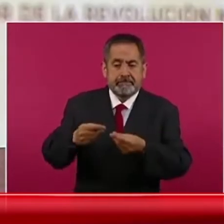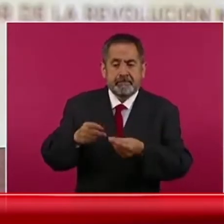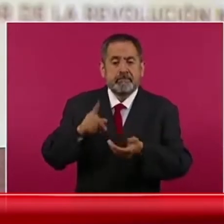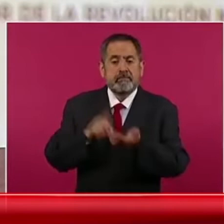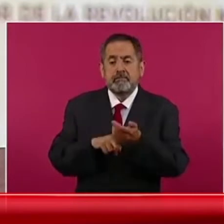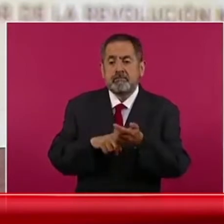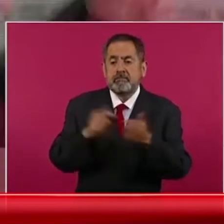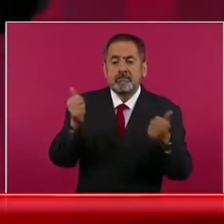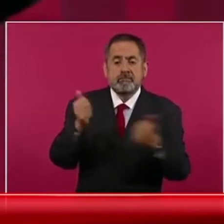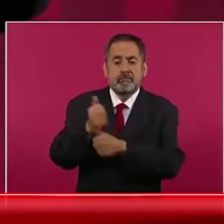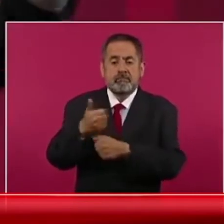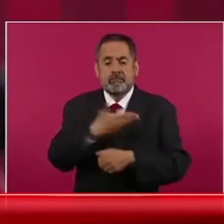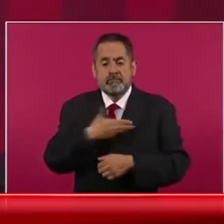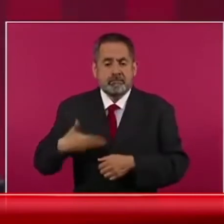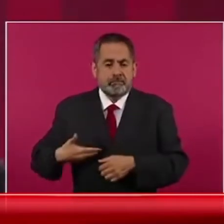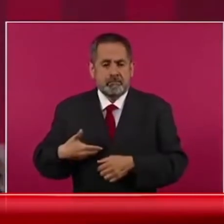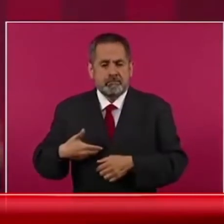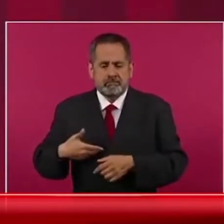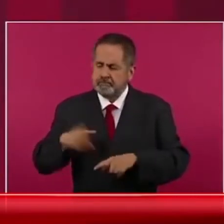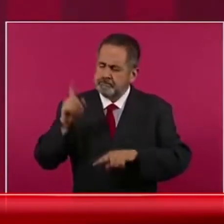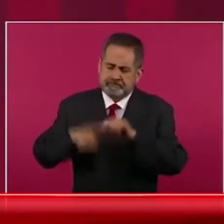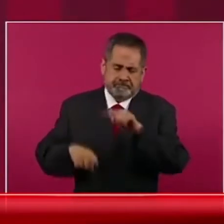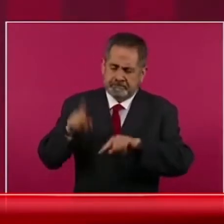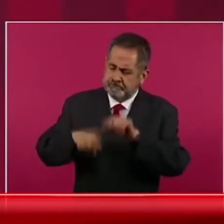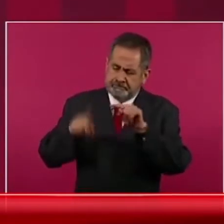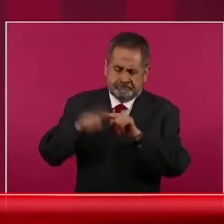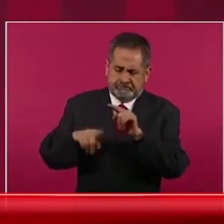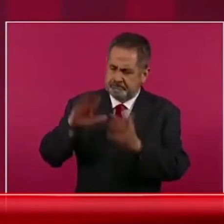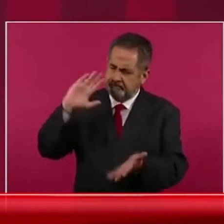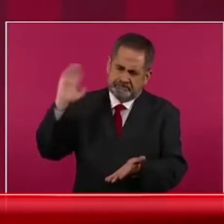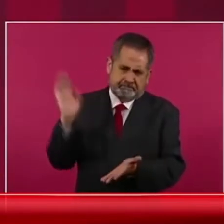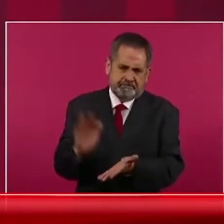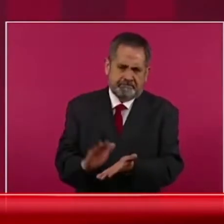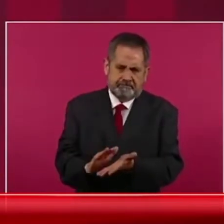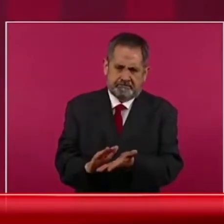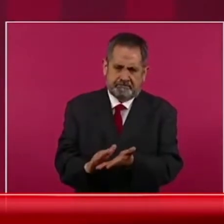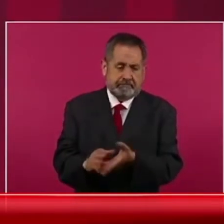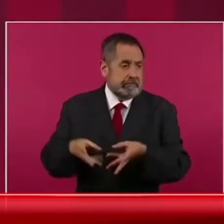dependía del Ejecutivo, pues se hizo un ajuste